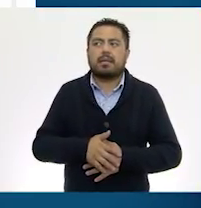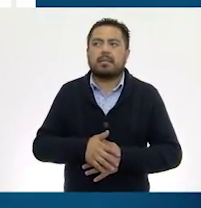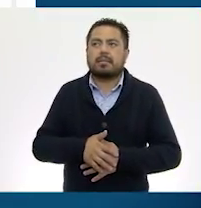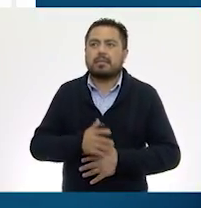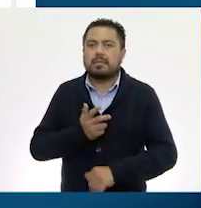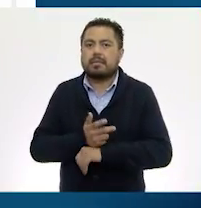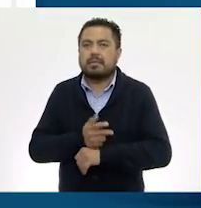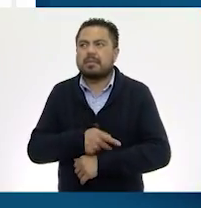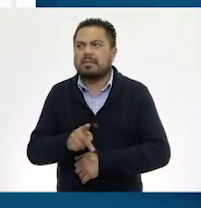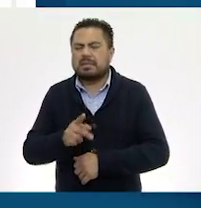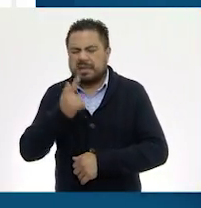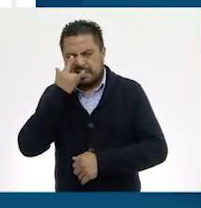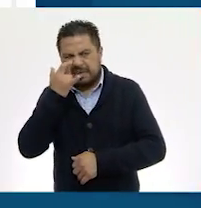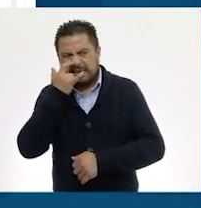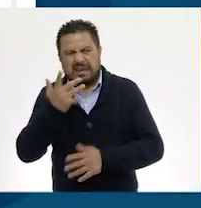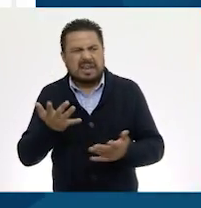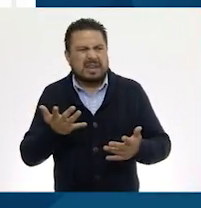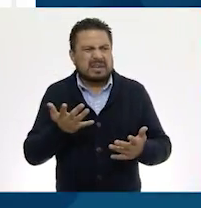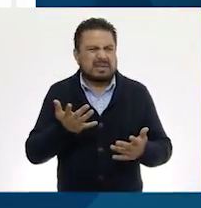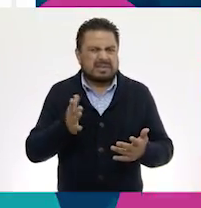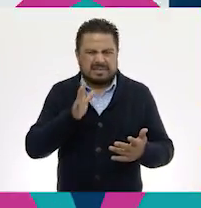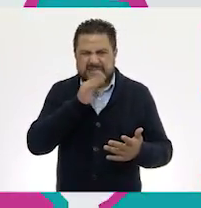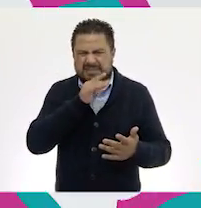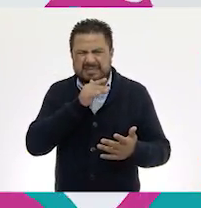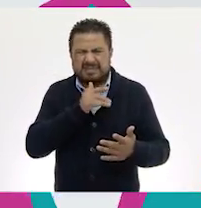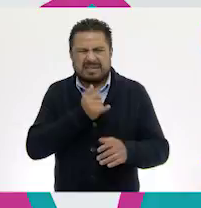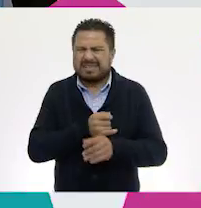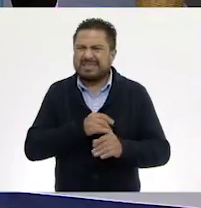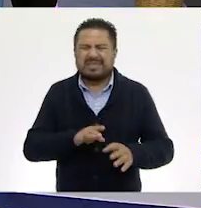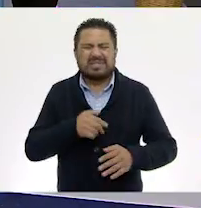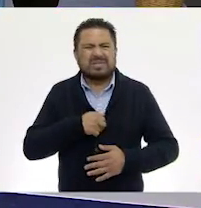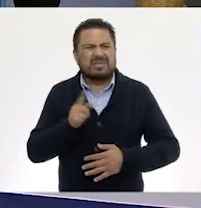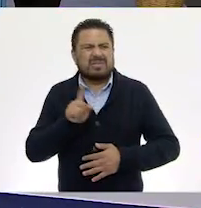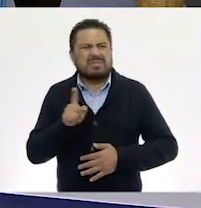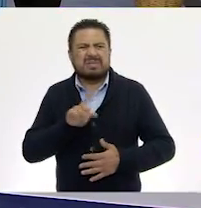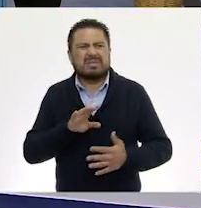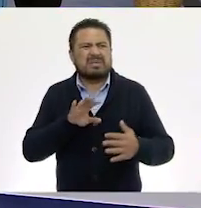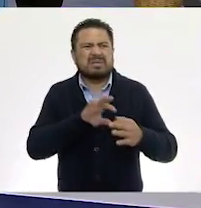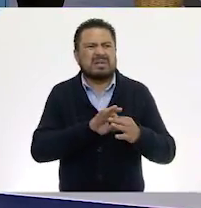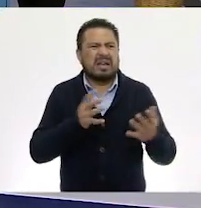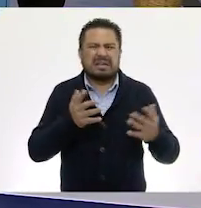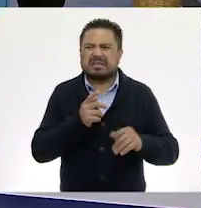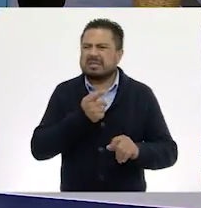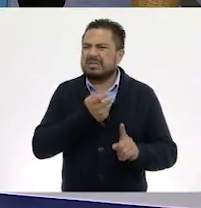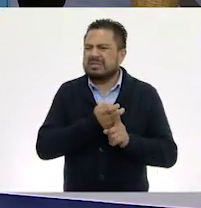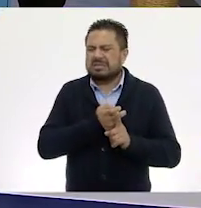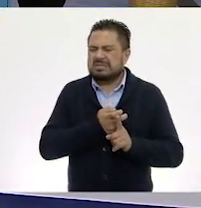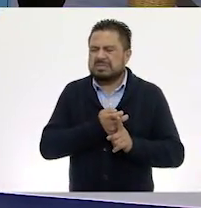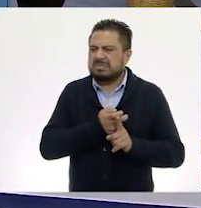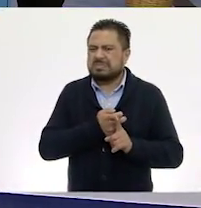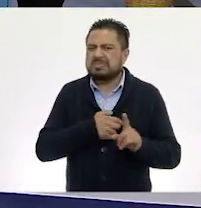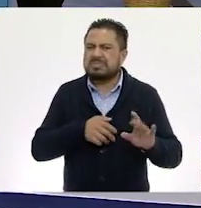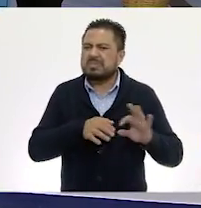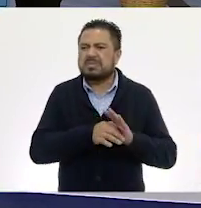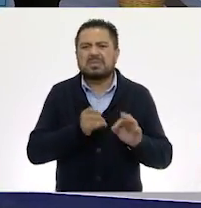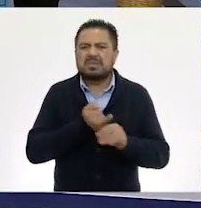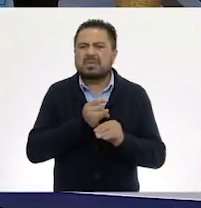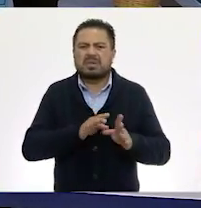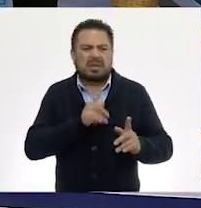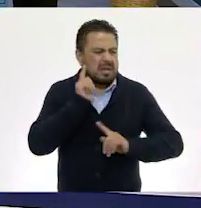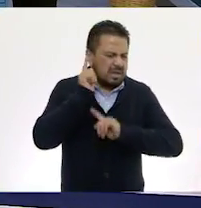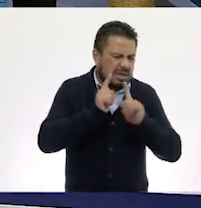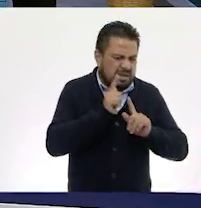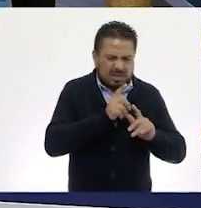Ay, está muy raro. No me esperaba que hiciera tanto y ni